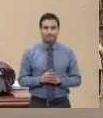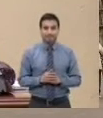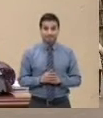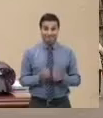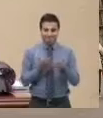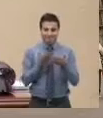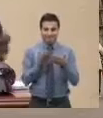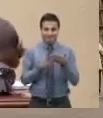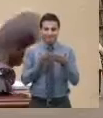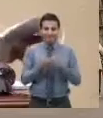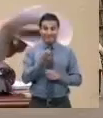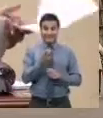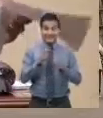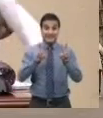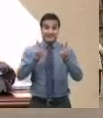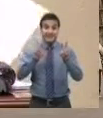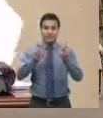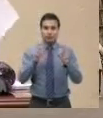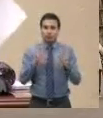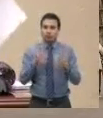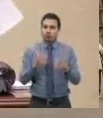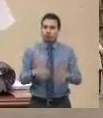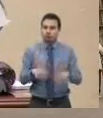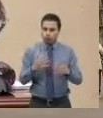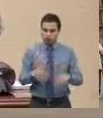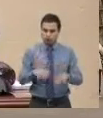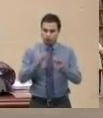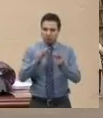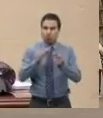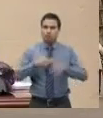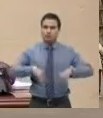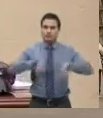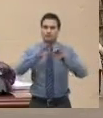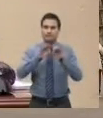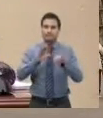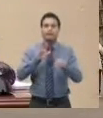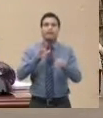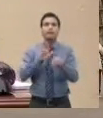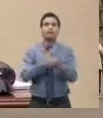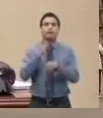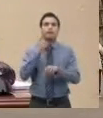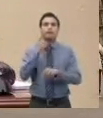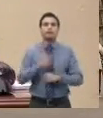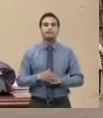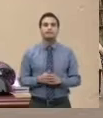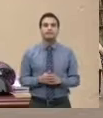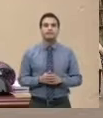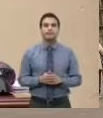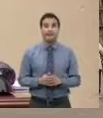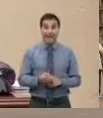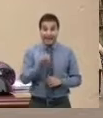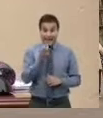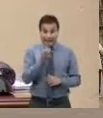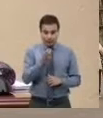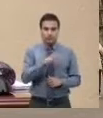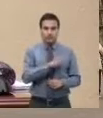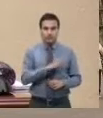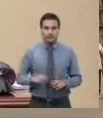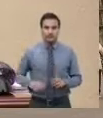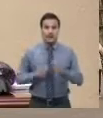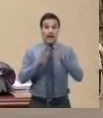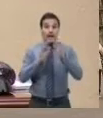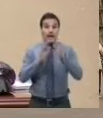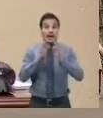hoy tenemos es muy significativo, porque estamos frente a una campaña de publicidad